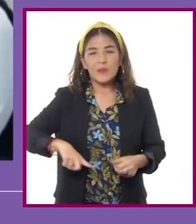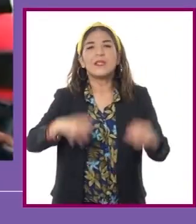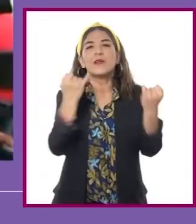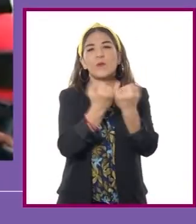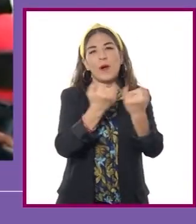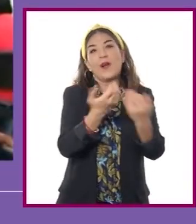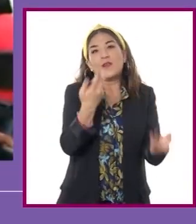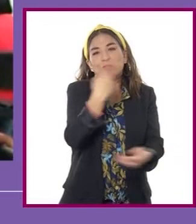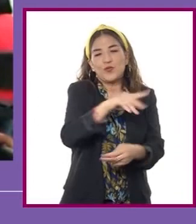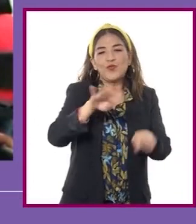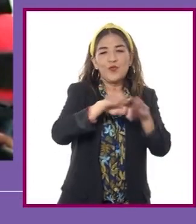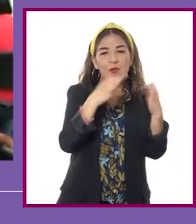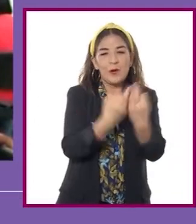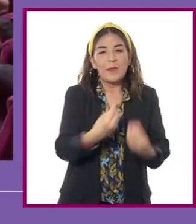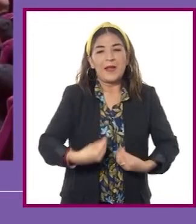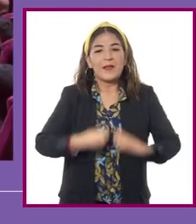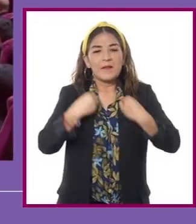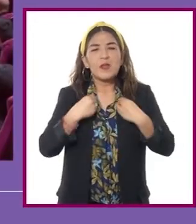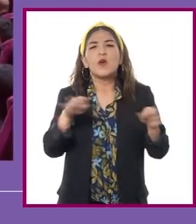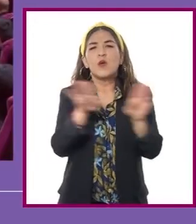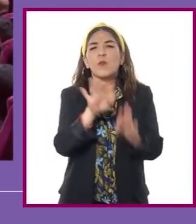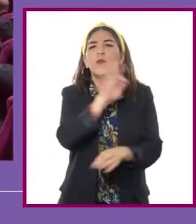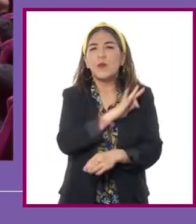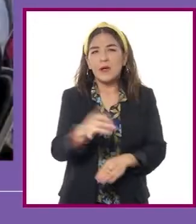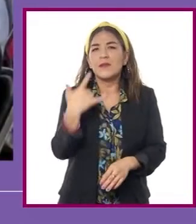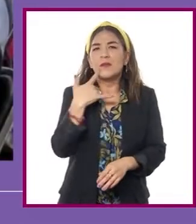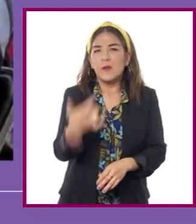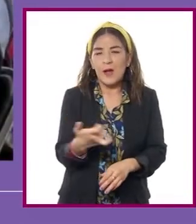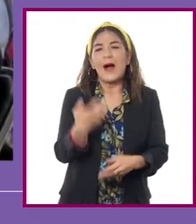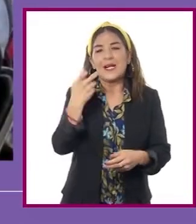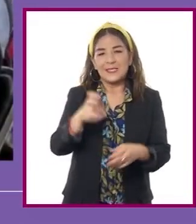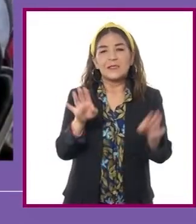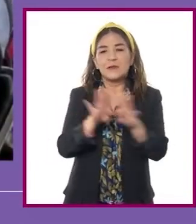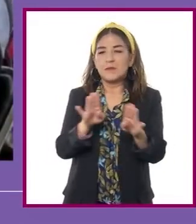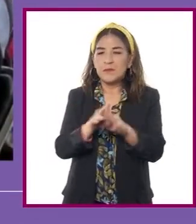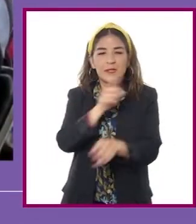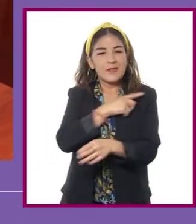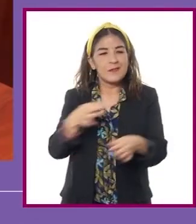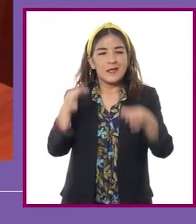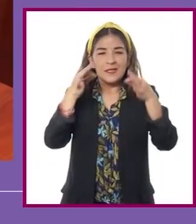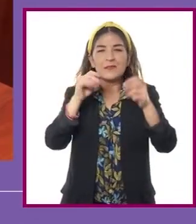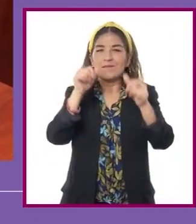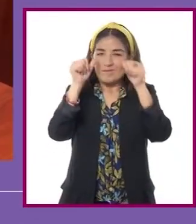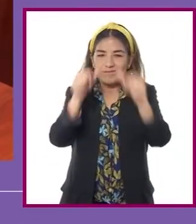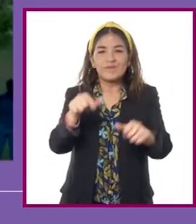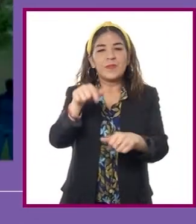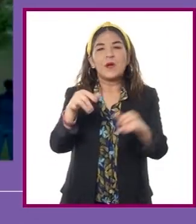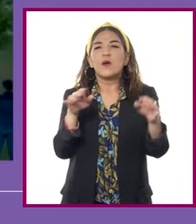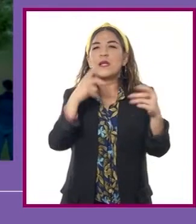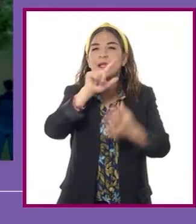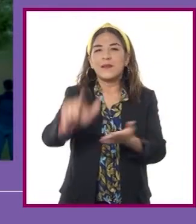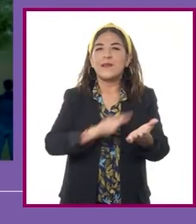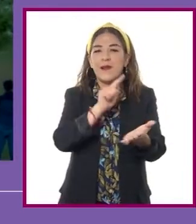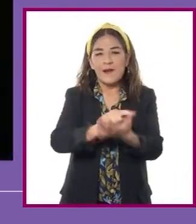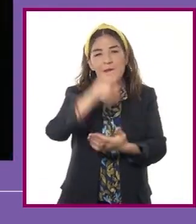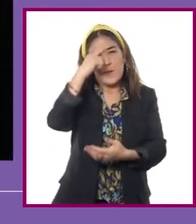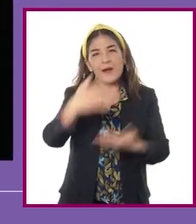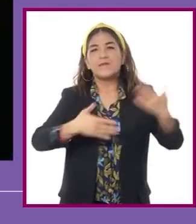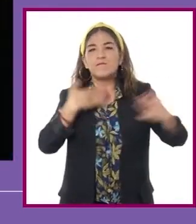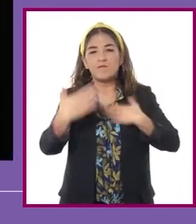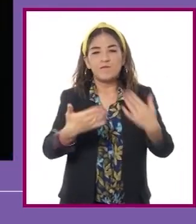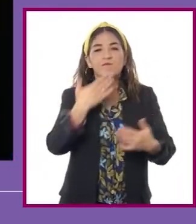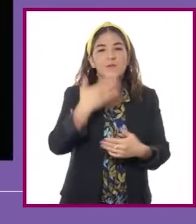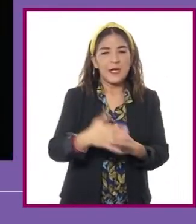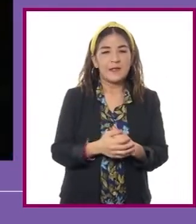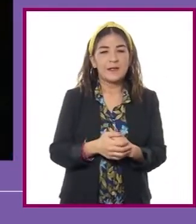vida, solo puede lograrse con apego a las leyes que la misma sociedad acepta para una mejor convivencia.